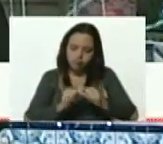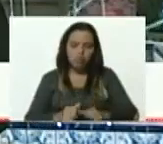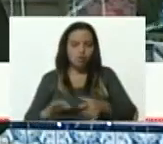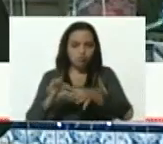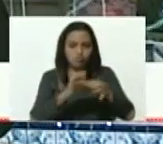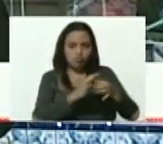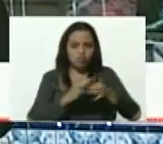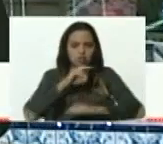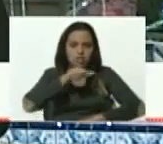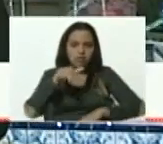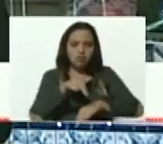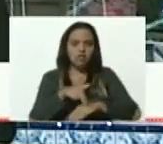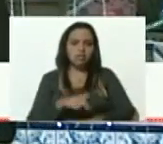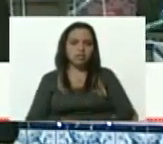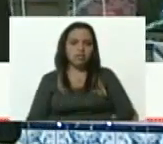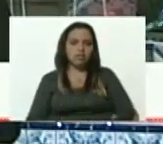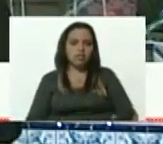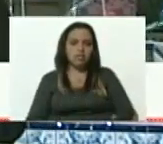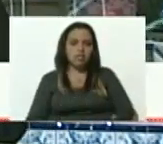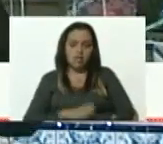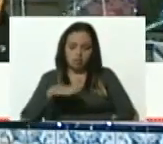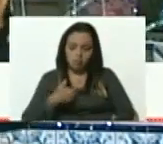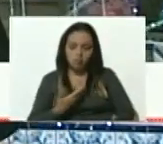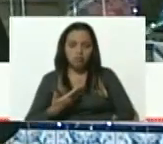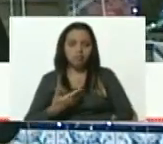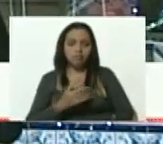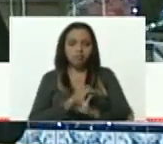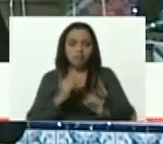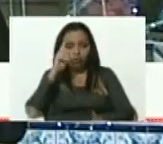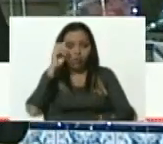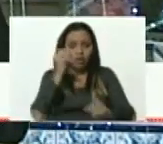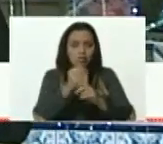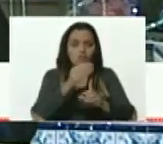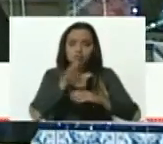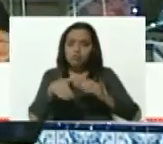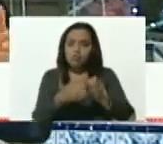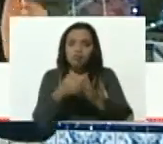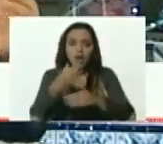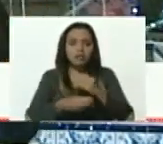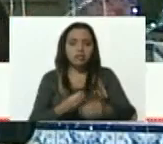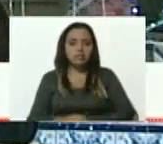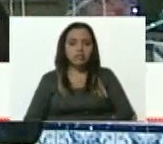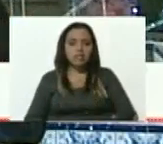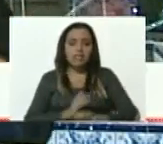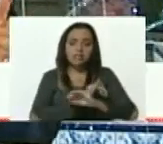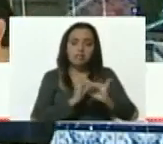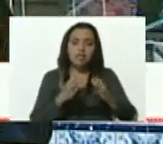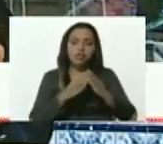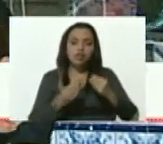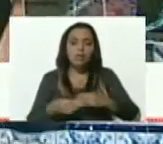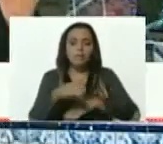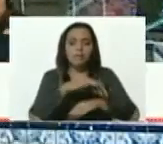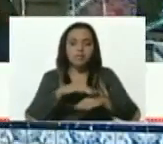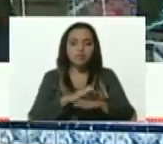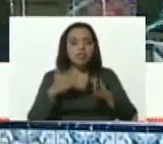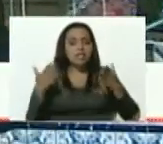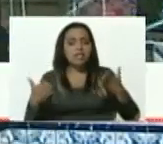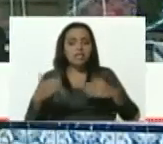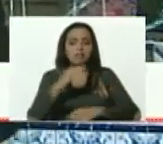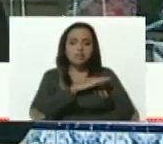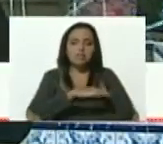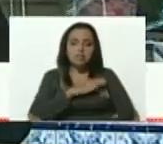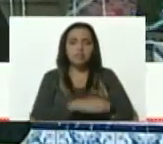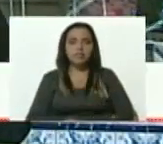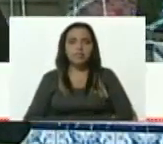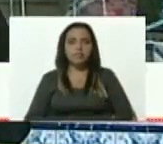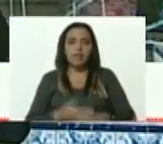unión nacional, y sacar todas las metas sectoriales, sacar todas las misiones y grandes misiones, Aristóbulo,